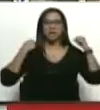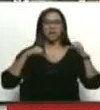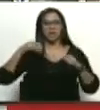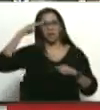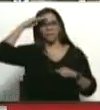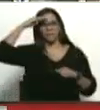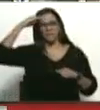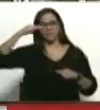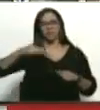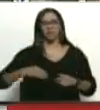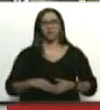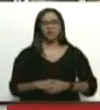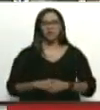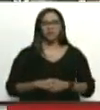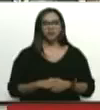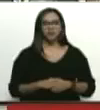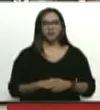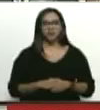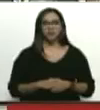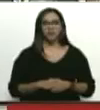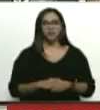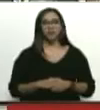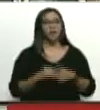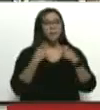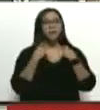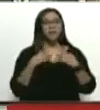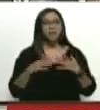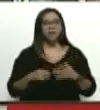militar. Hemos derrotado.